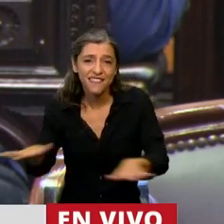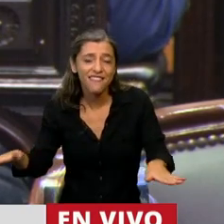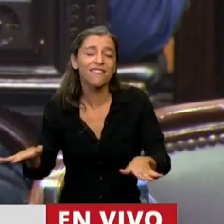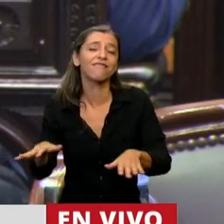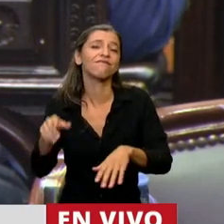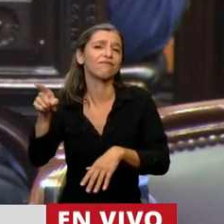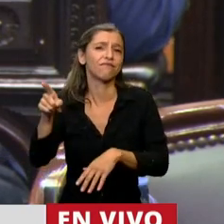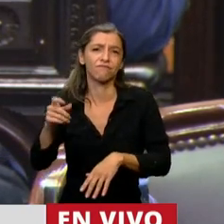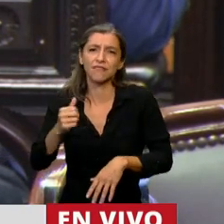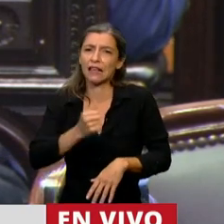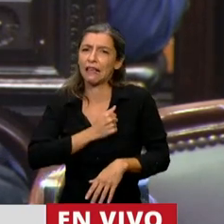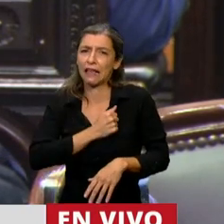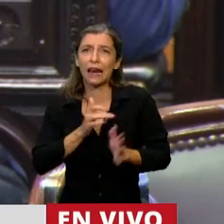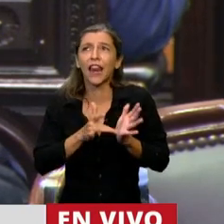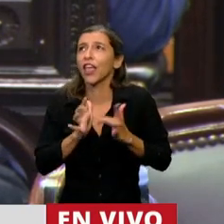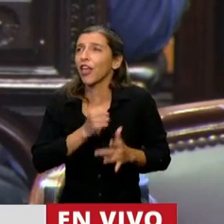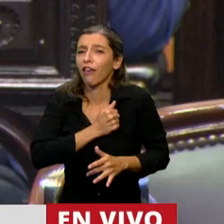profundamente católico, muy creyente.